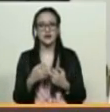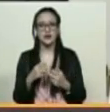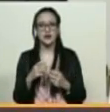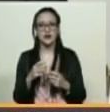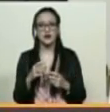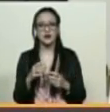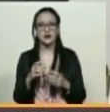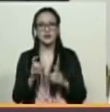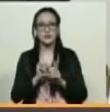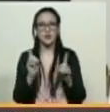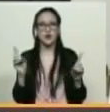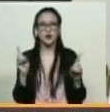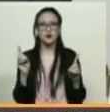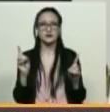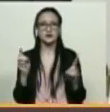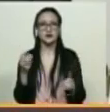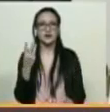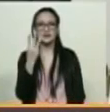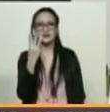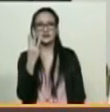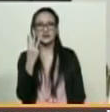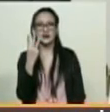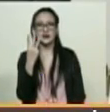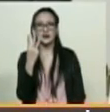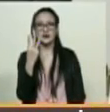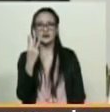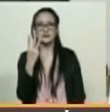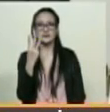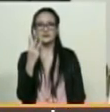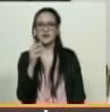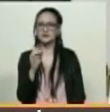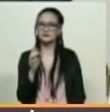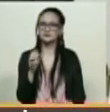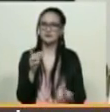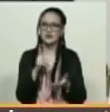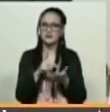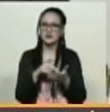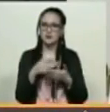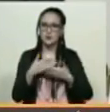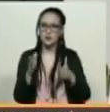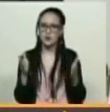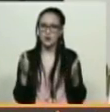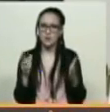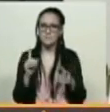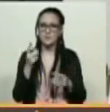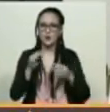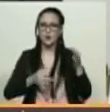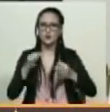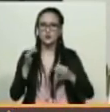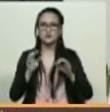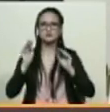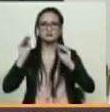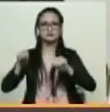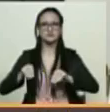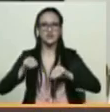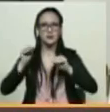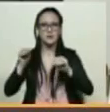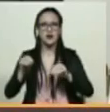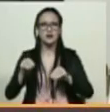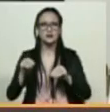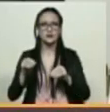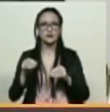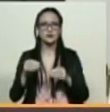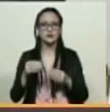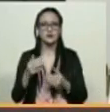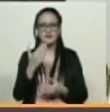sé exactamente cuántos son, pero tres, sí sé que Voluntad Popular y Primero Justicia, puertas afuera, están llamando a una especie de frente